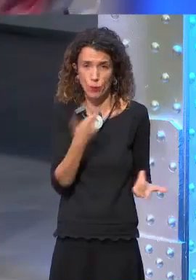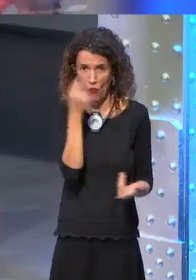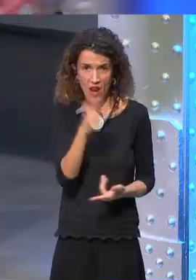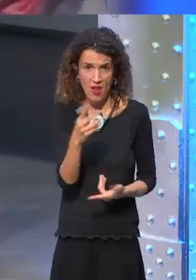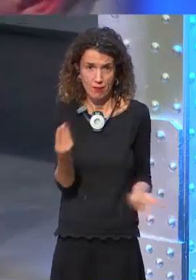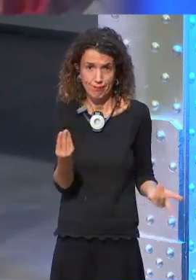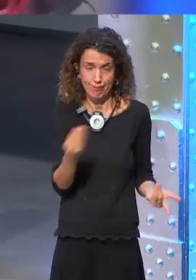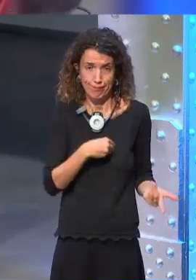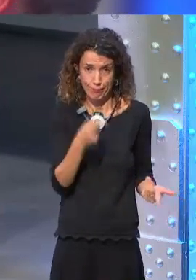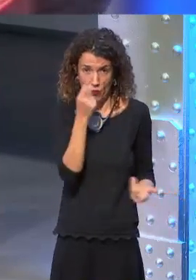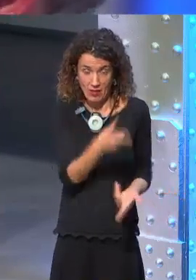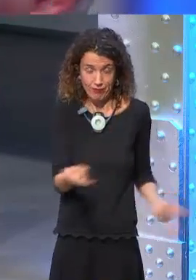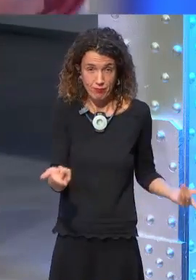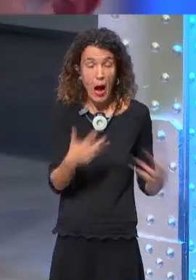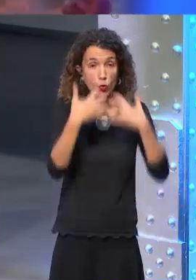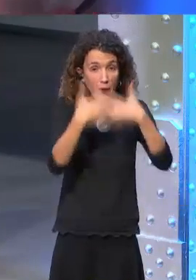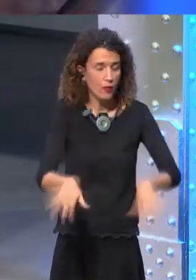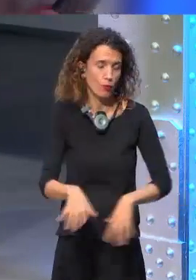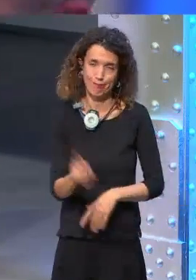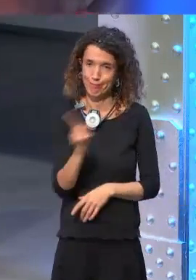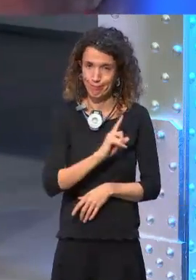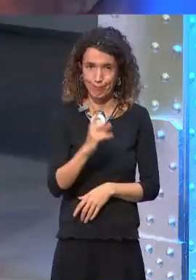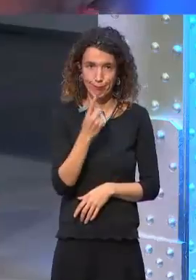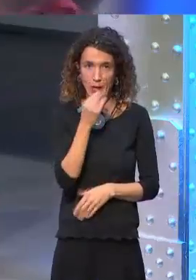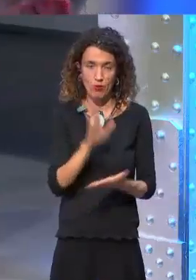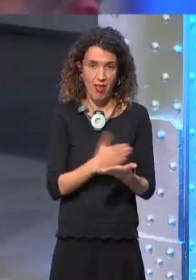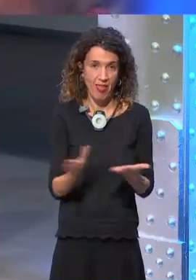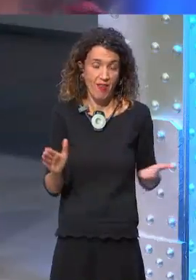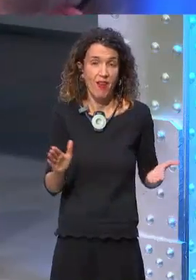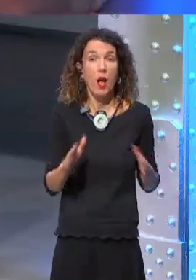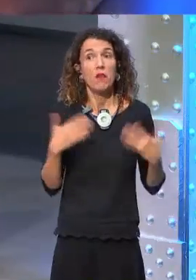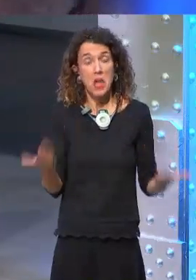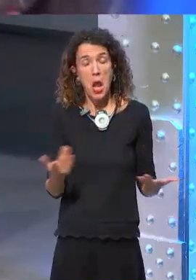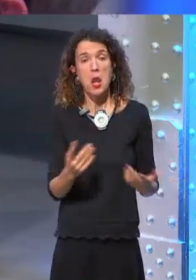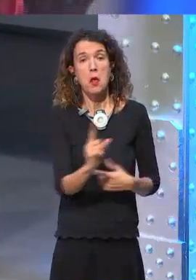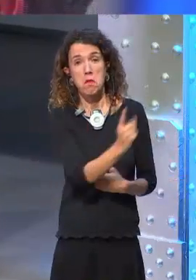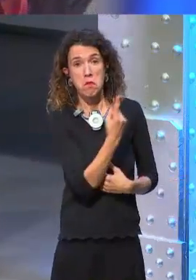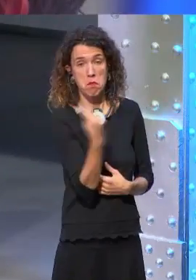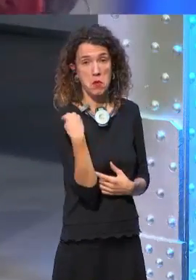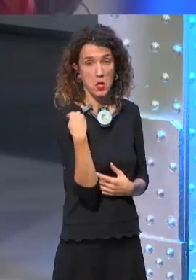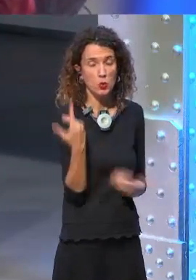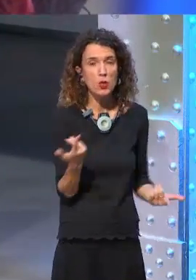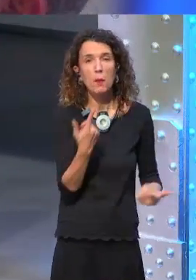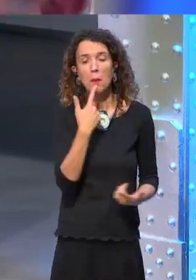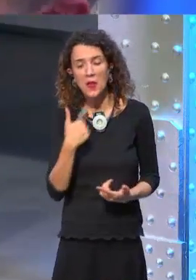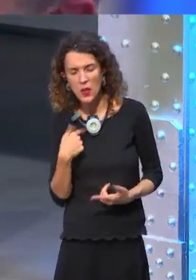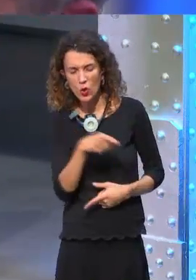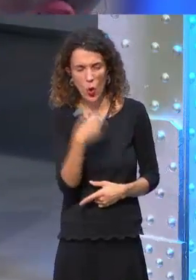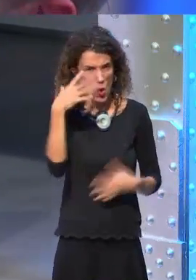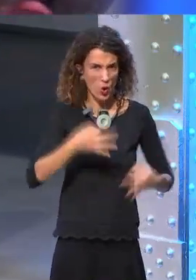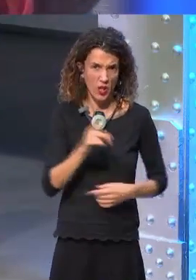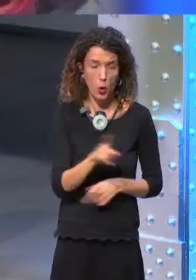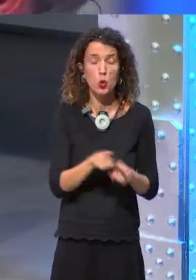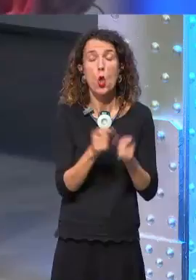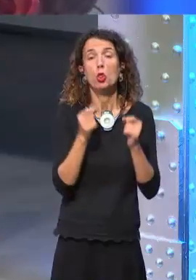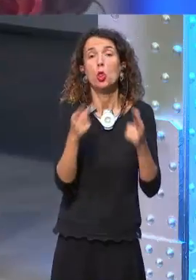pena meterse en la automatización. Así que se acercó a mí y me dijo, bueno, yo no creo en esto, pero aquí